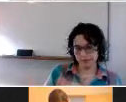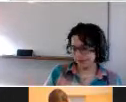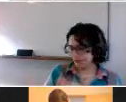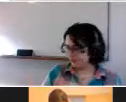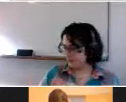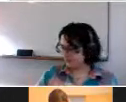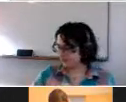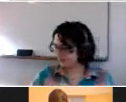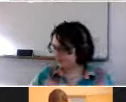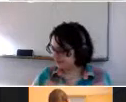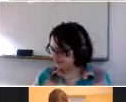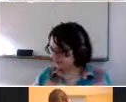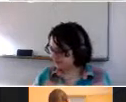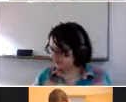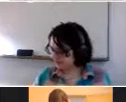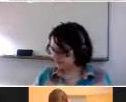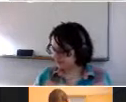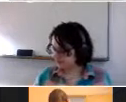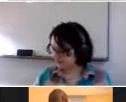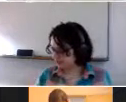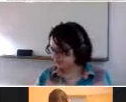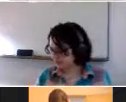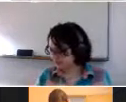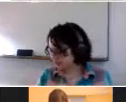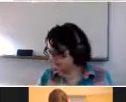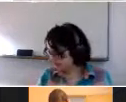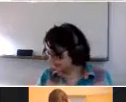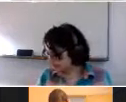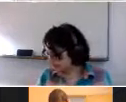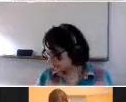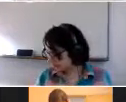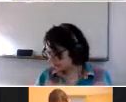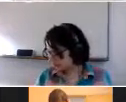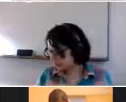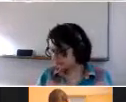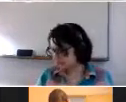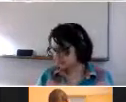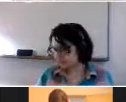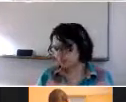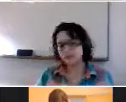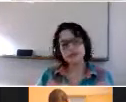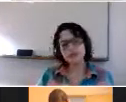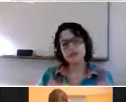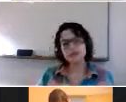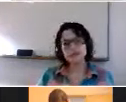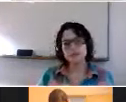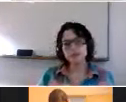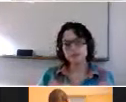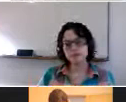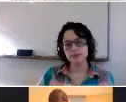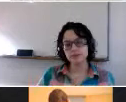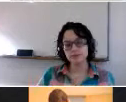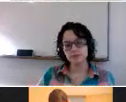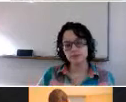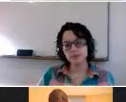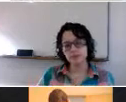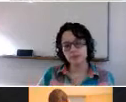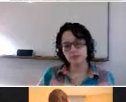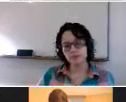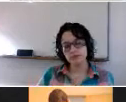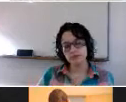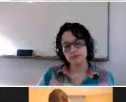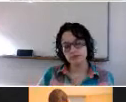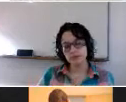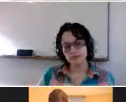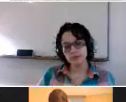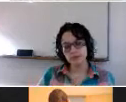Esto intentaría representar el perfil. Pero bueno, cuestión de que si yo no hago nada, esta chapa resbala, se me puede mover, se me puede caer